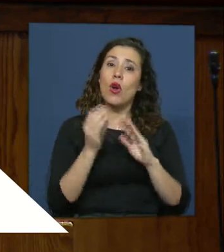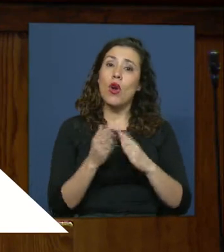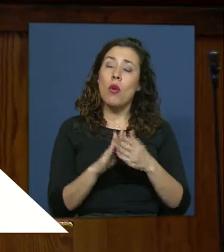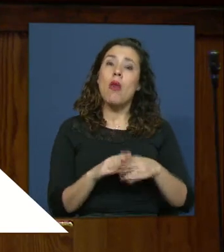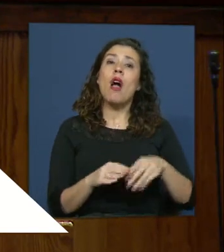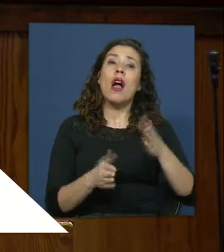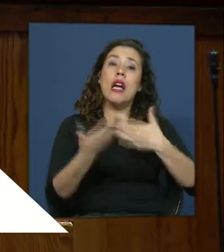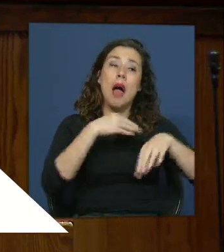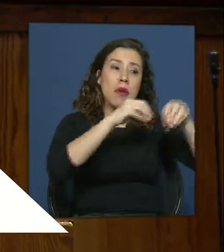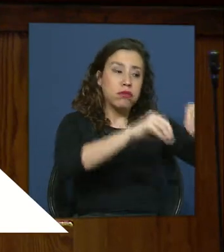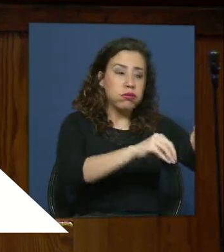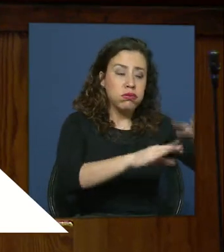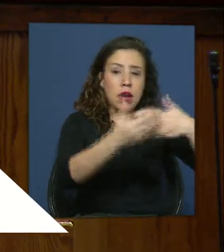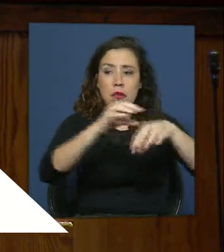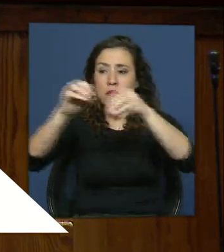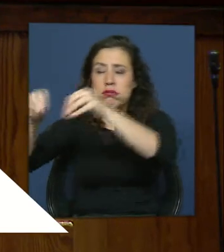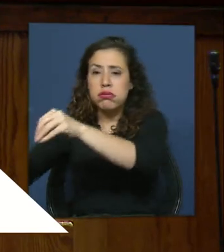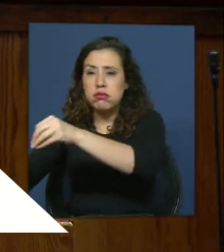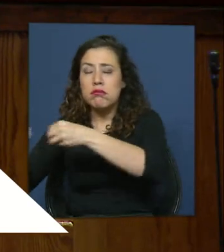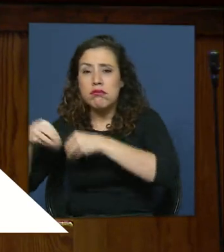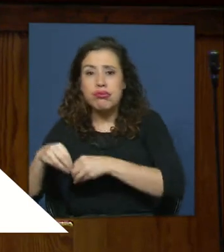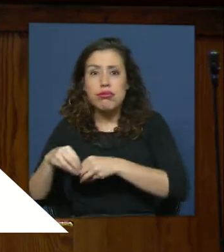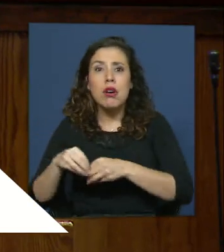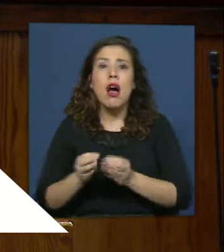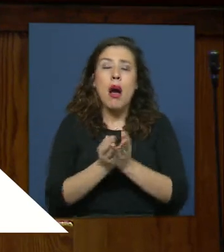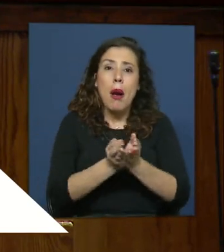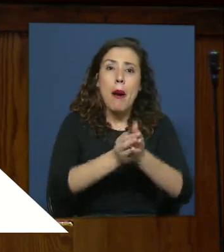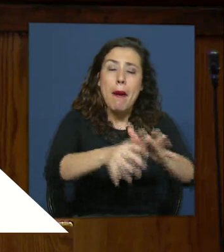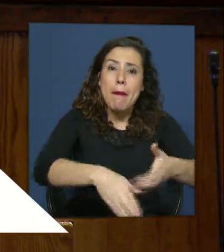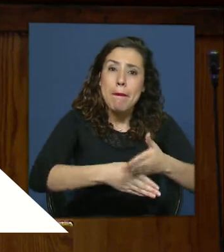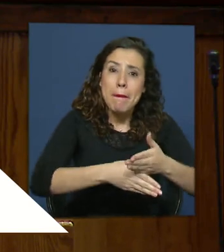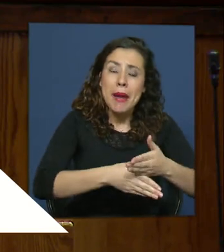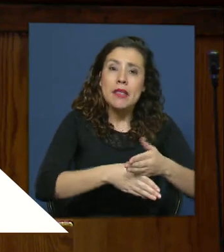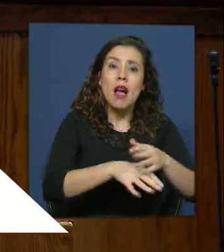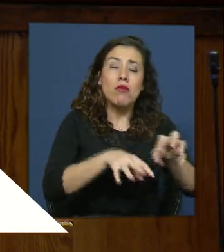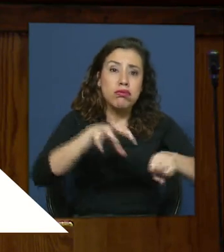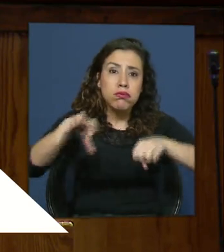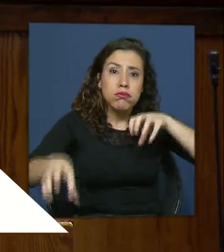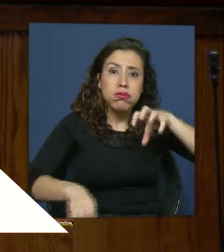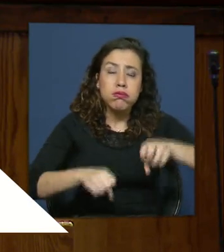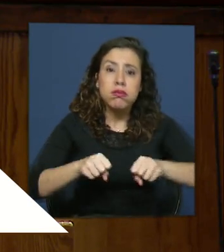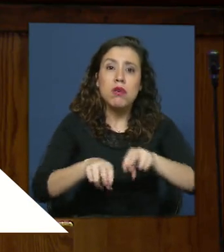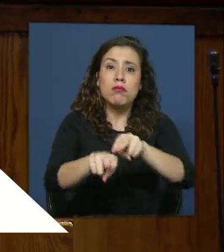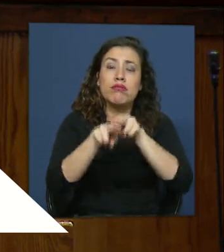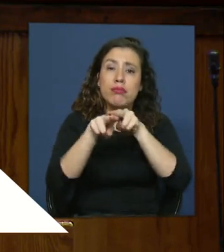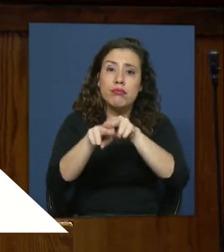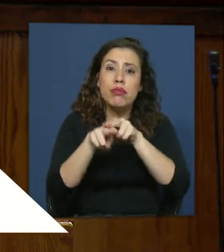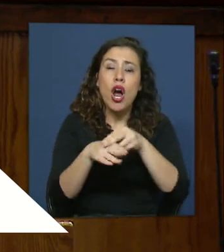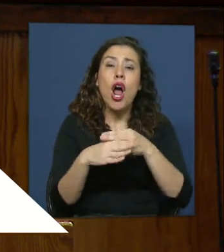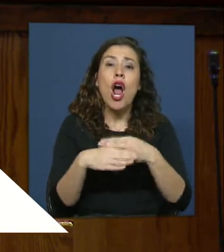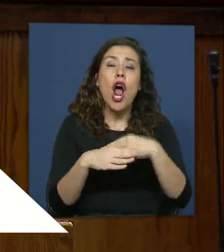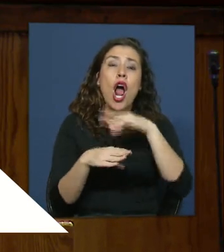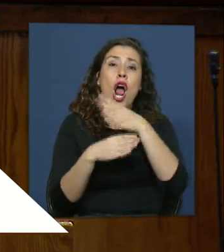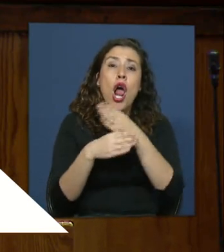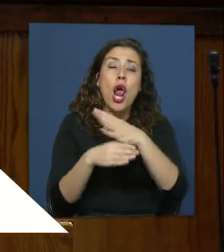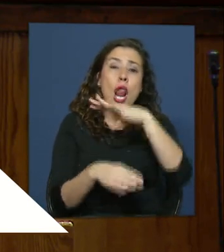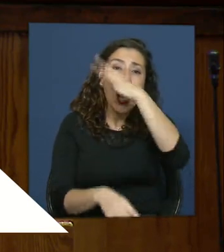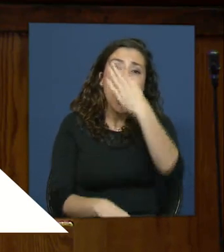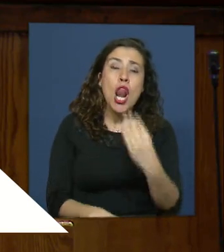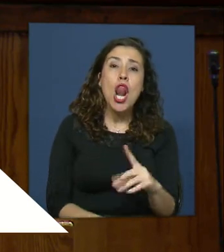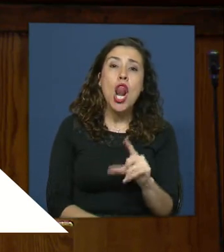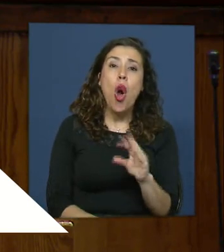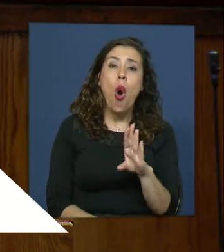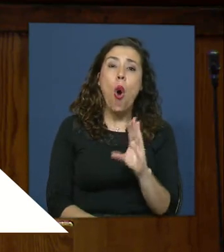nómada, pescador, recolector, mariscador y cazador de lobos marinos, cuyo primer registro en esa